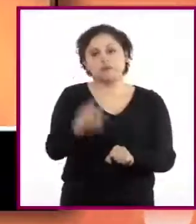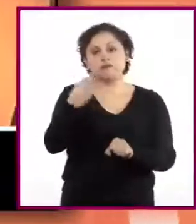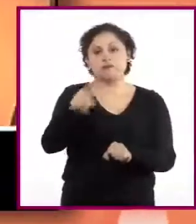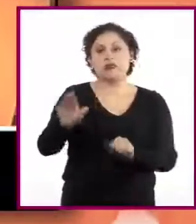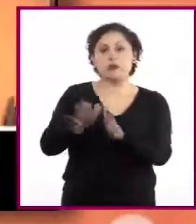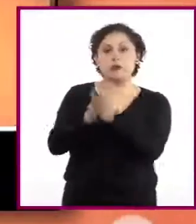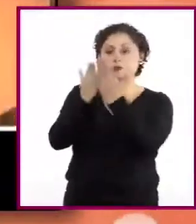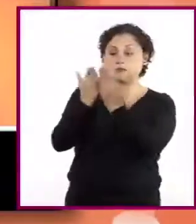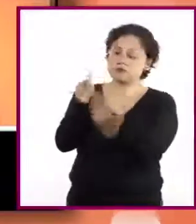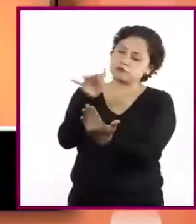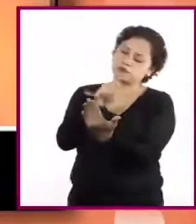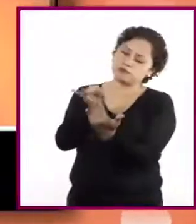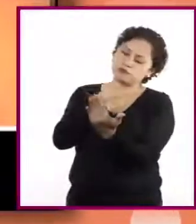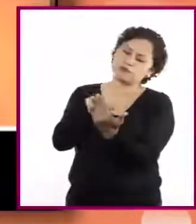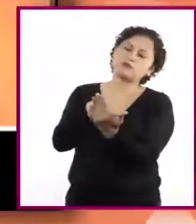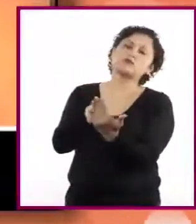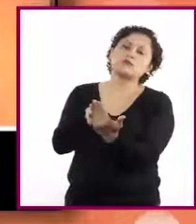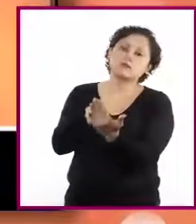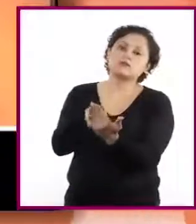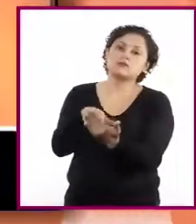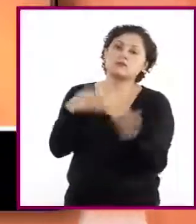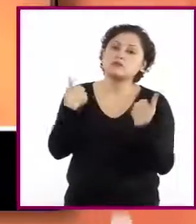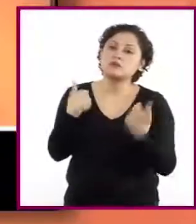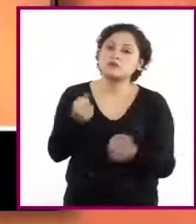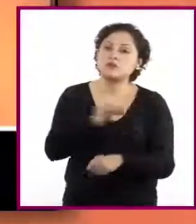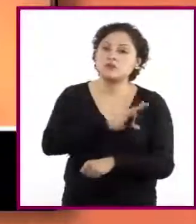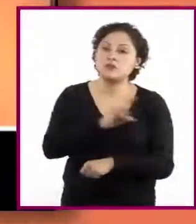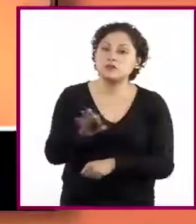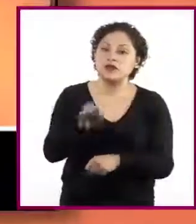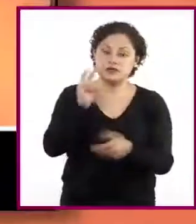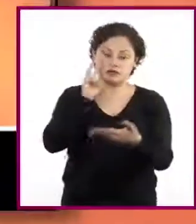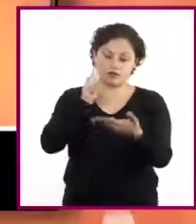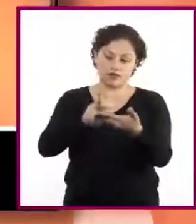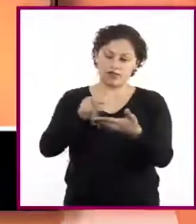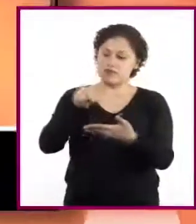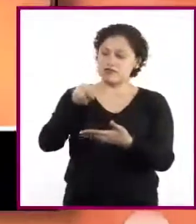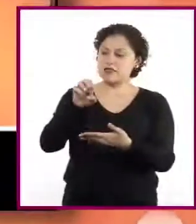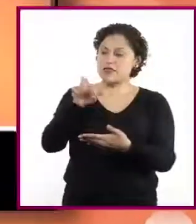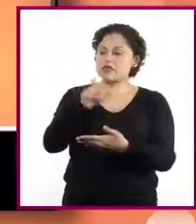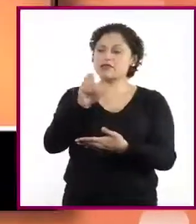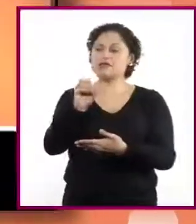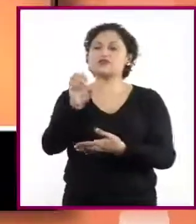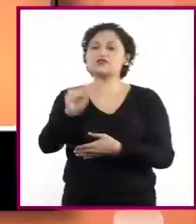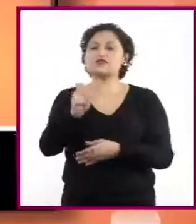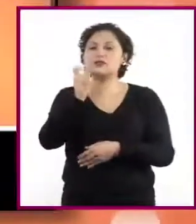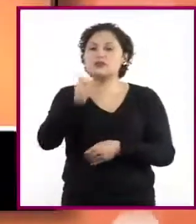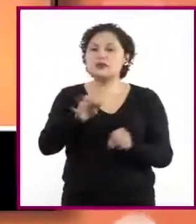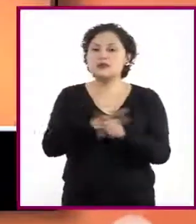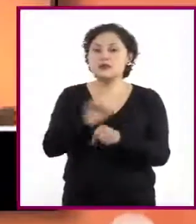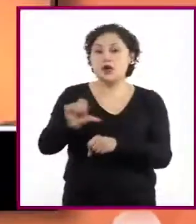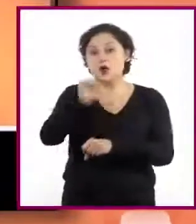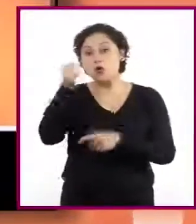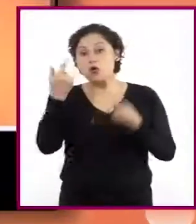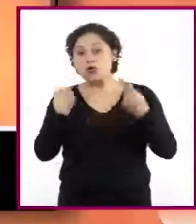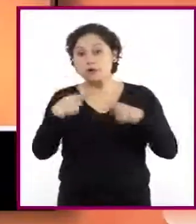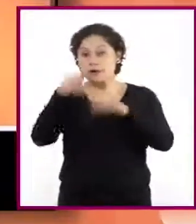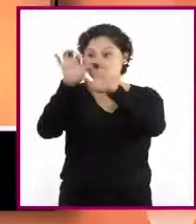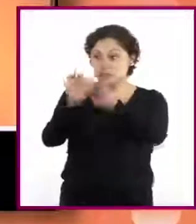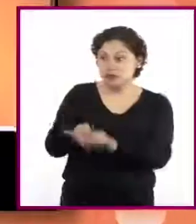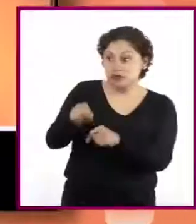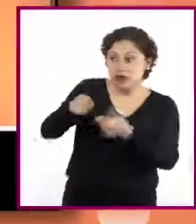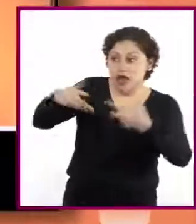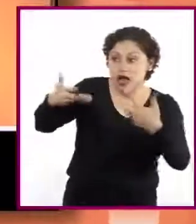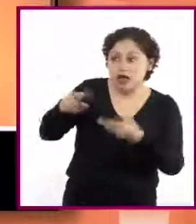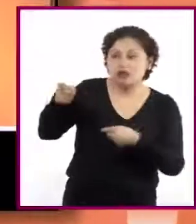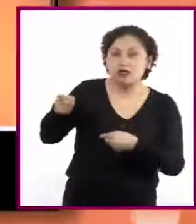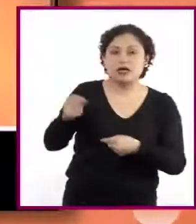un texto. Uno debe estar alerta ante el uso de nexos para ver de qué manera el que escribió el texto te argumenta a favor o